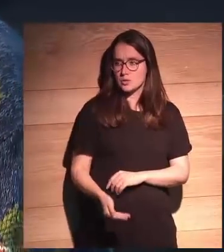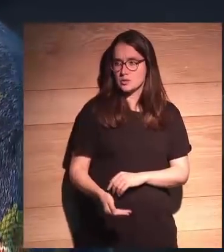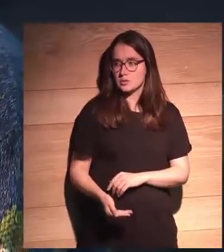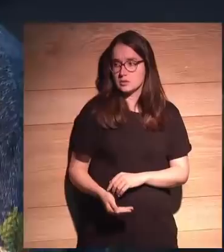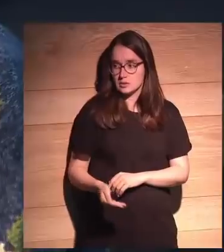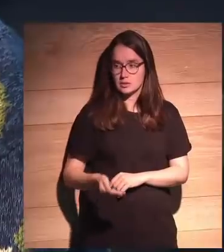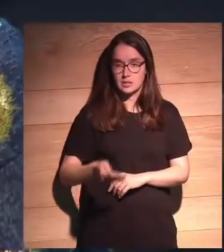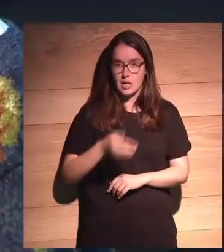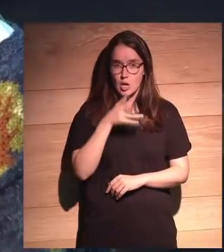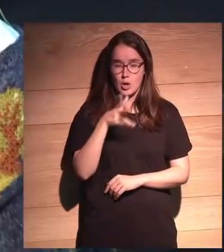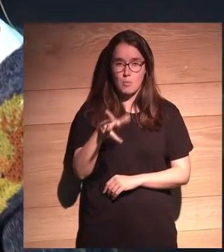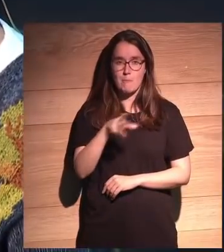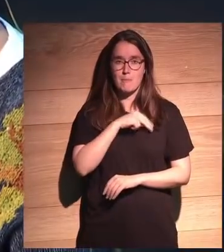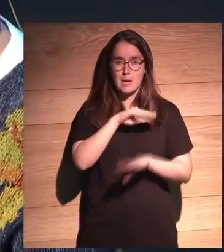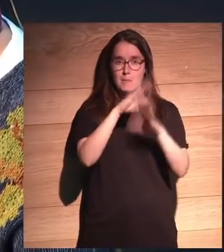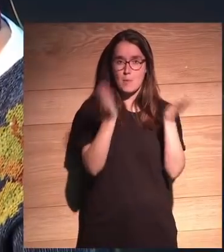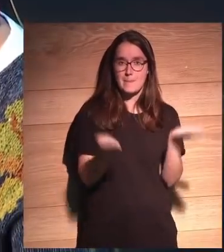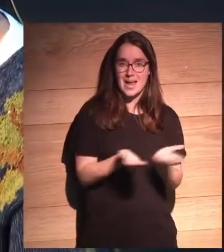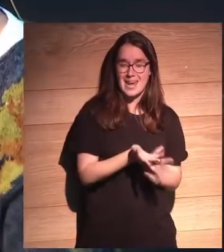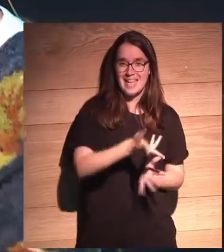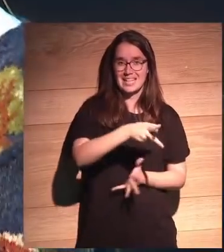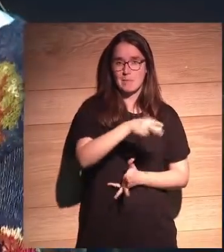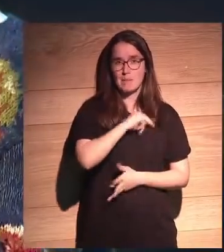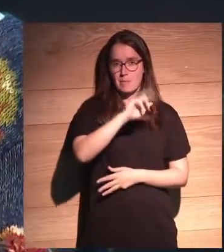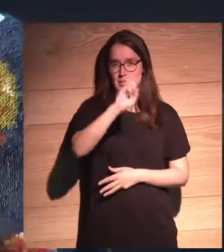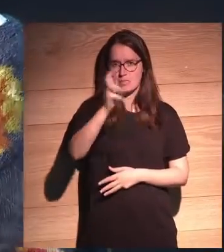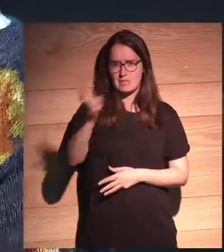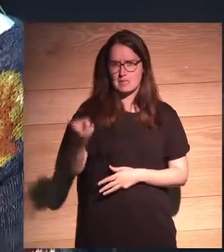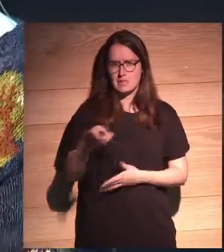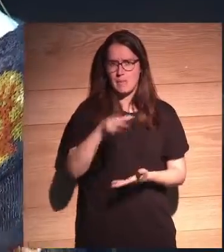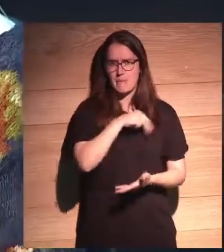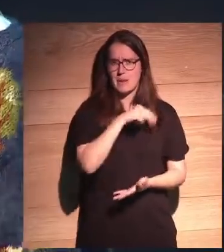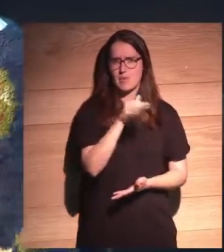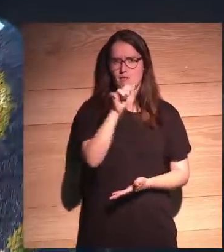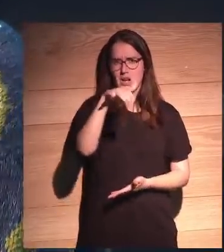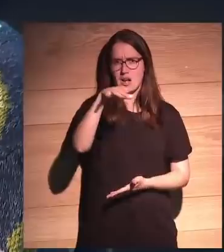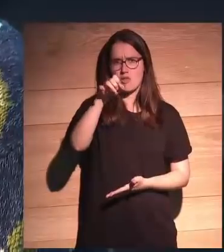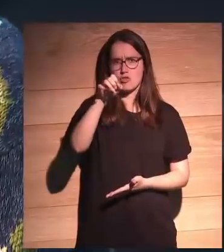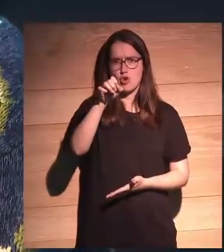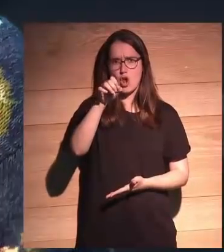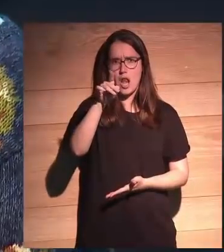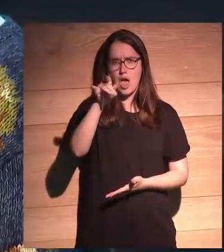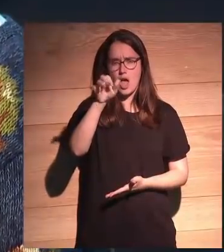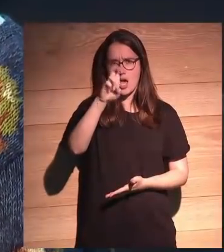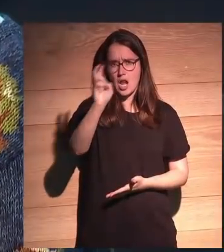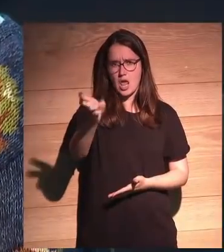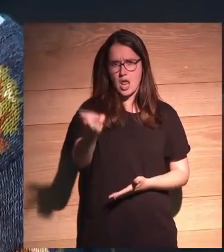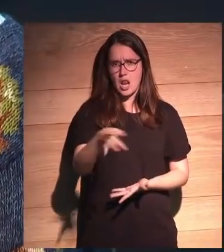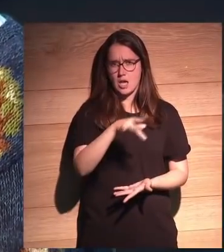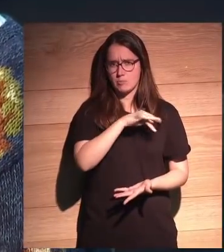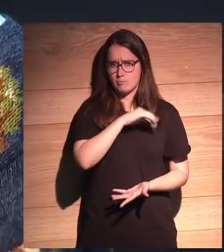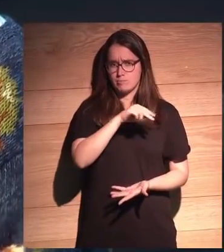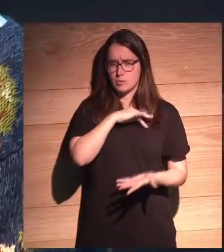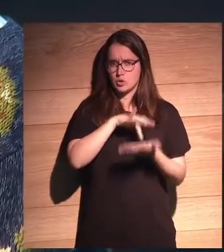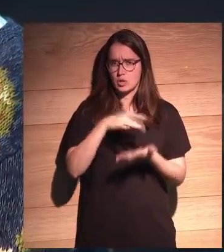que ha recibido un premio Planeta, que ha recibido premios por todas partes, el premio Fernando Lara, etcétera, etcétera, cuando llega